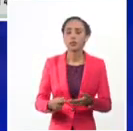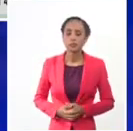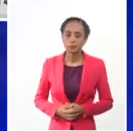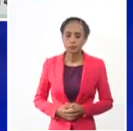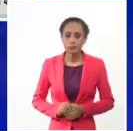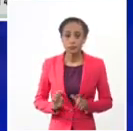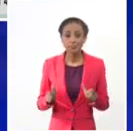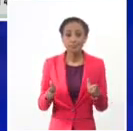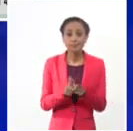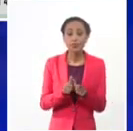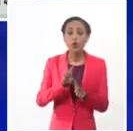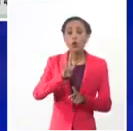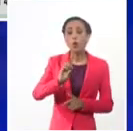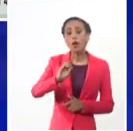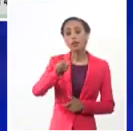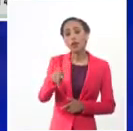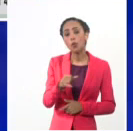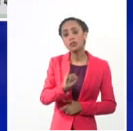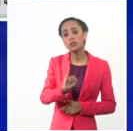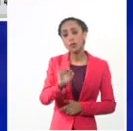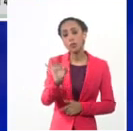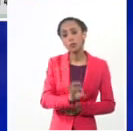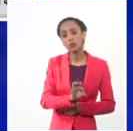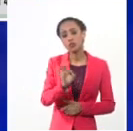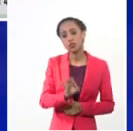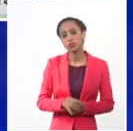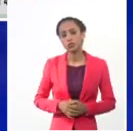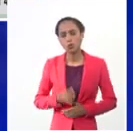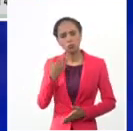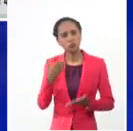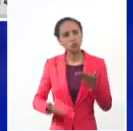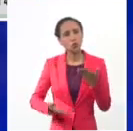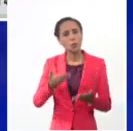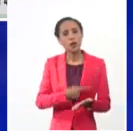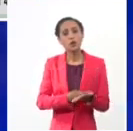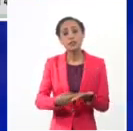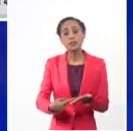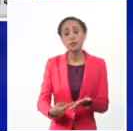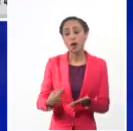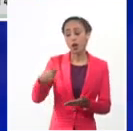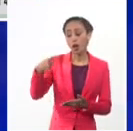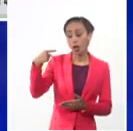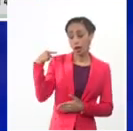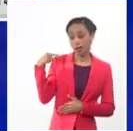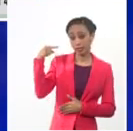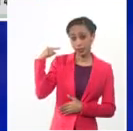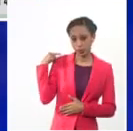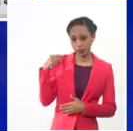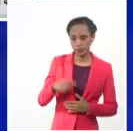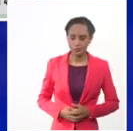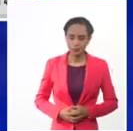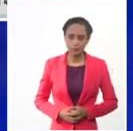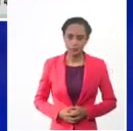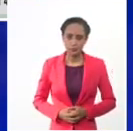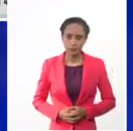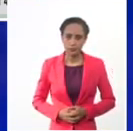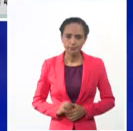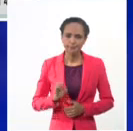un 40,6% con respecto a la semana anterior. Y,